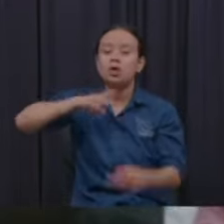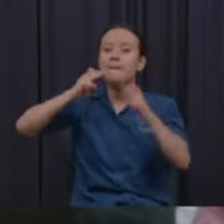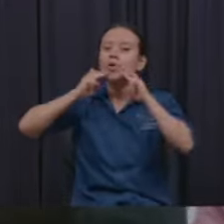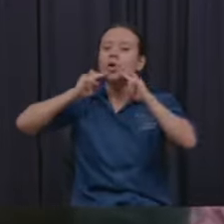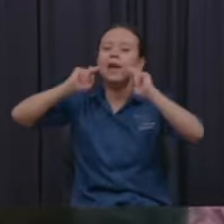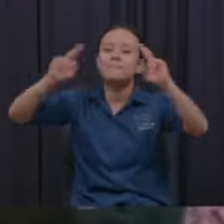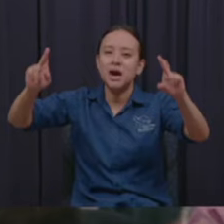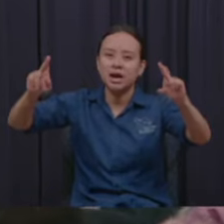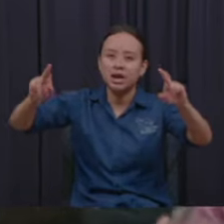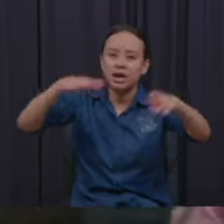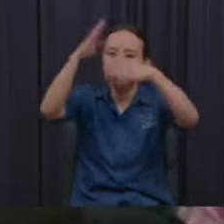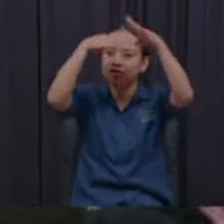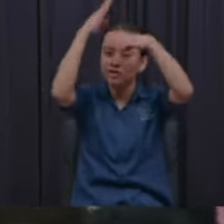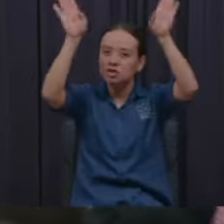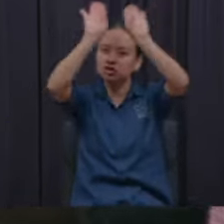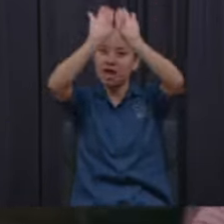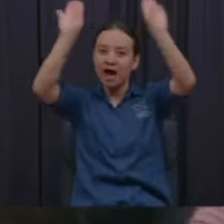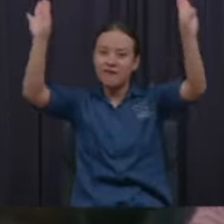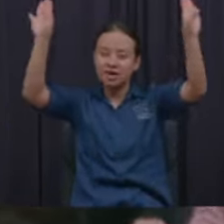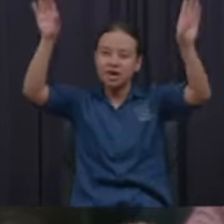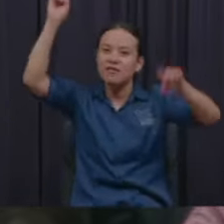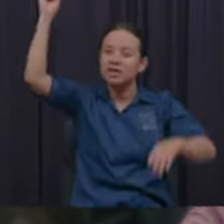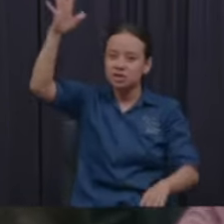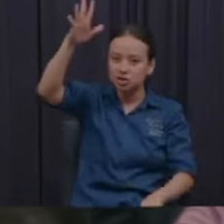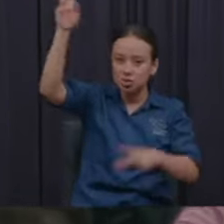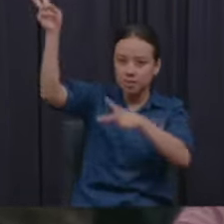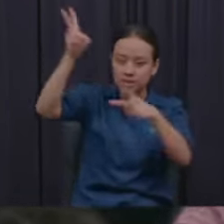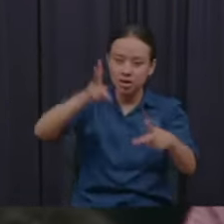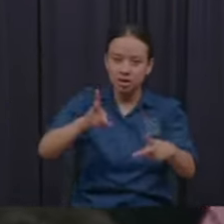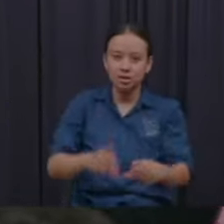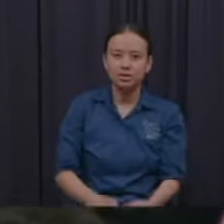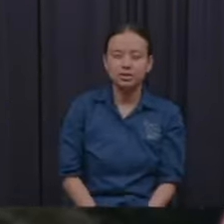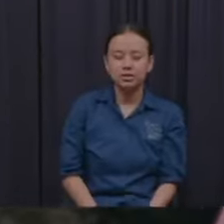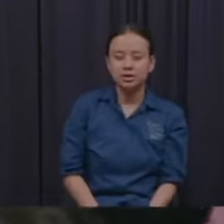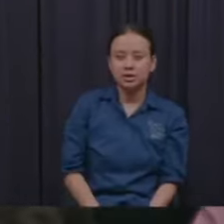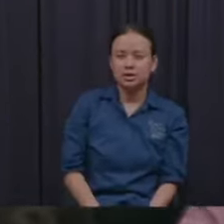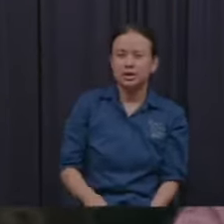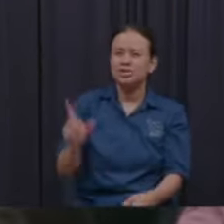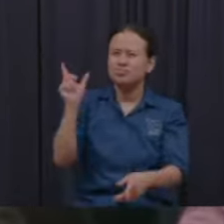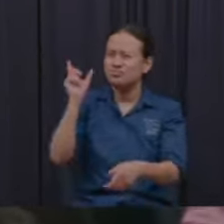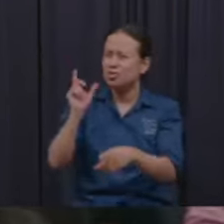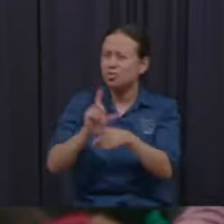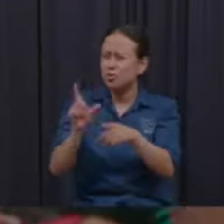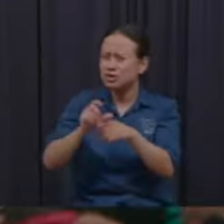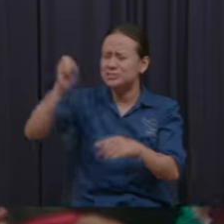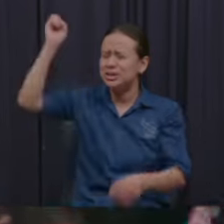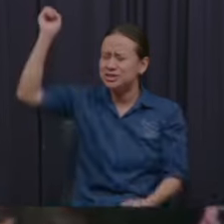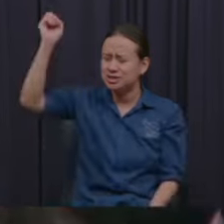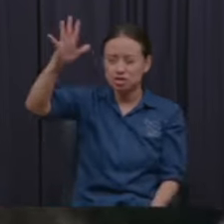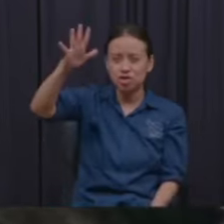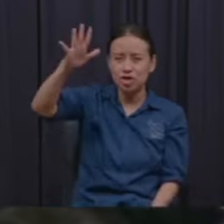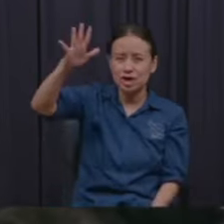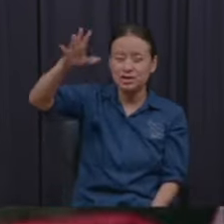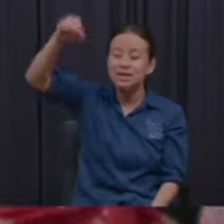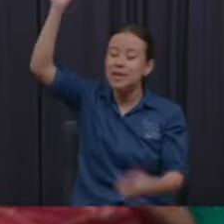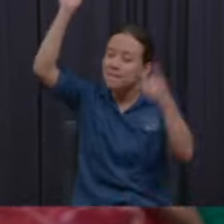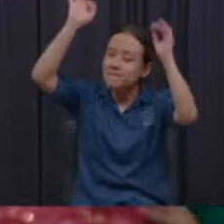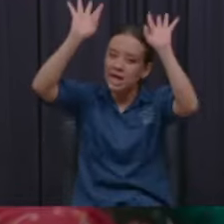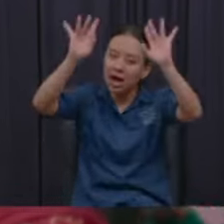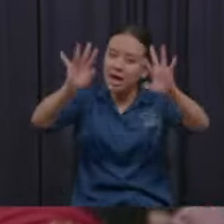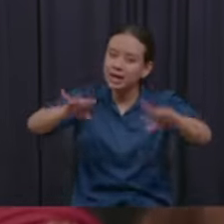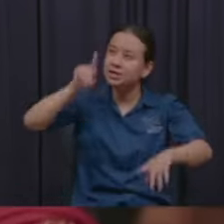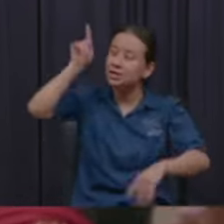los cielos se abren en este lugar. Toda buena dádiva y todo don perfecto desciende de lo